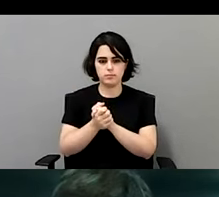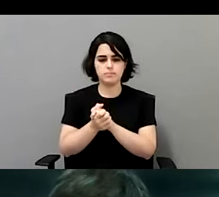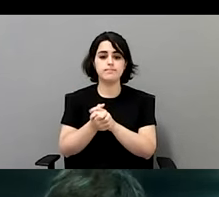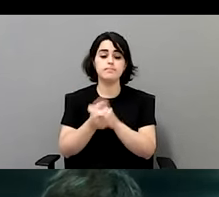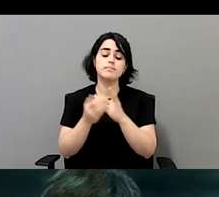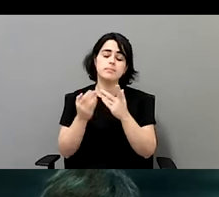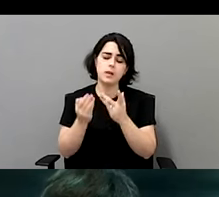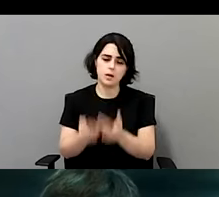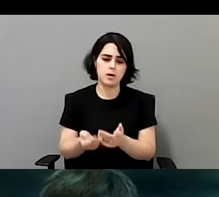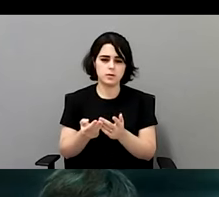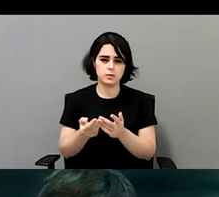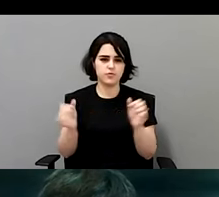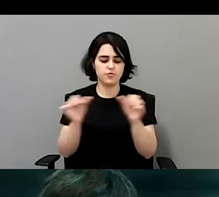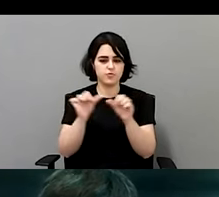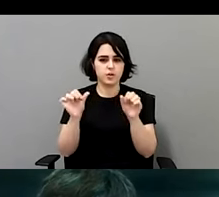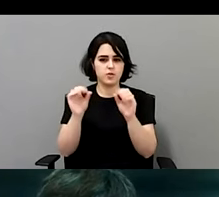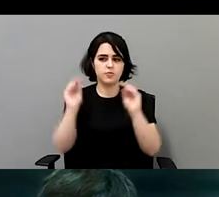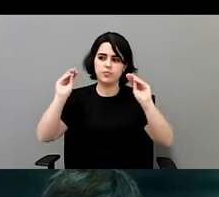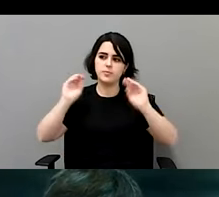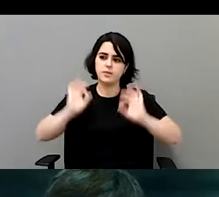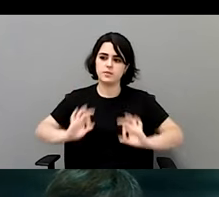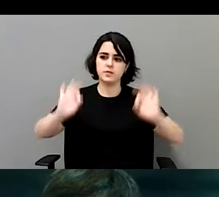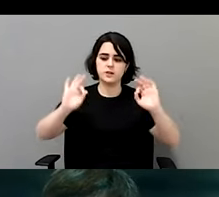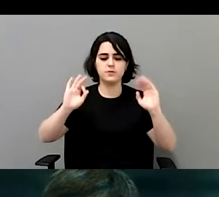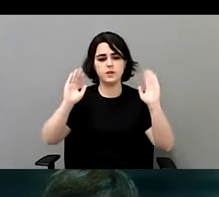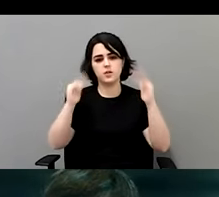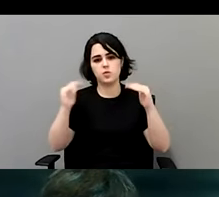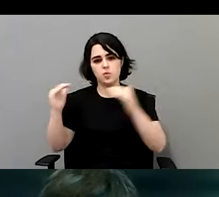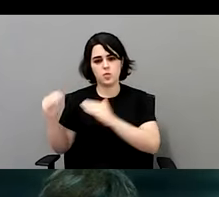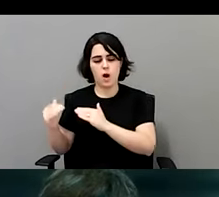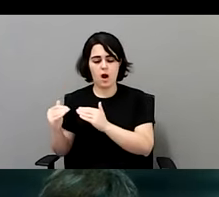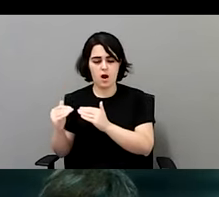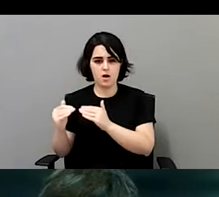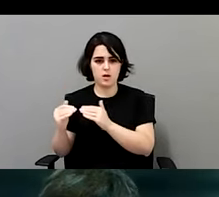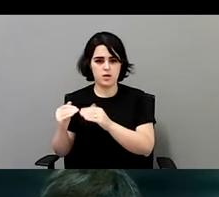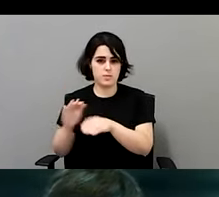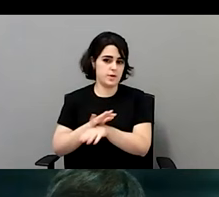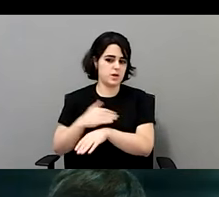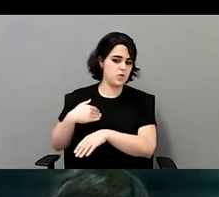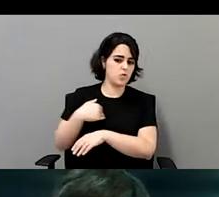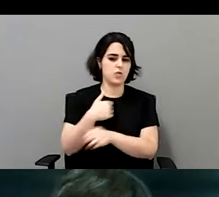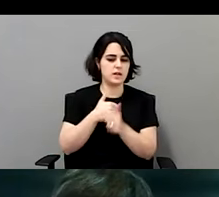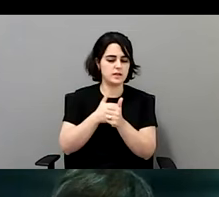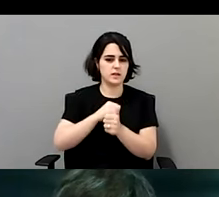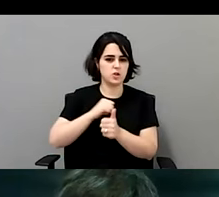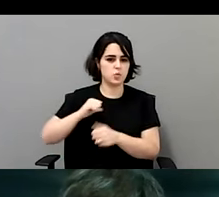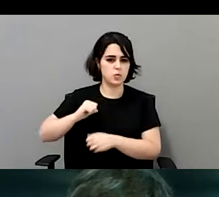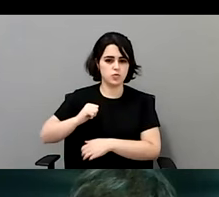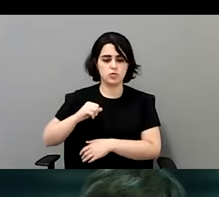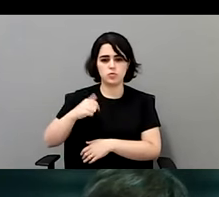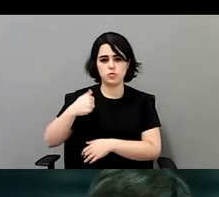Claro, no hay una formación específica de asistencia personal. Yo he visto